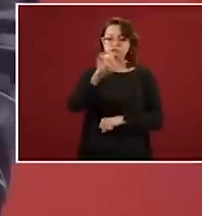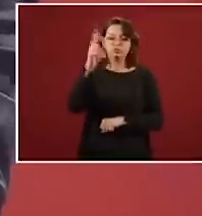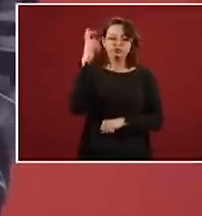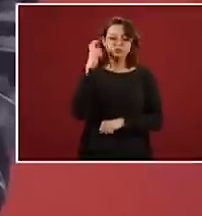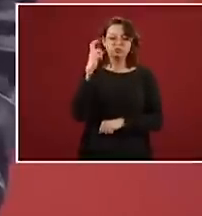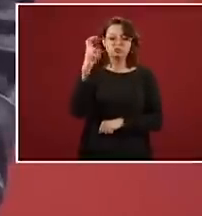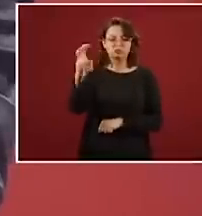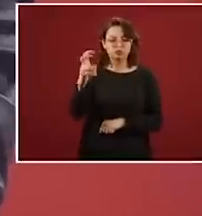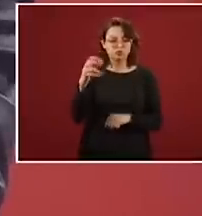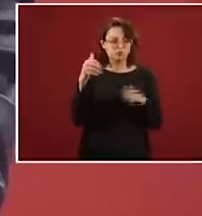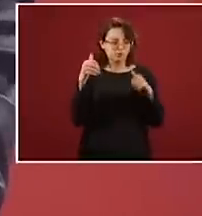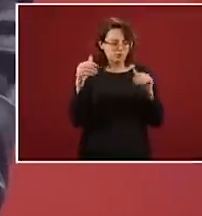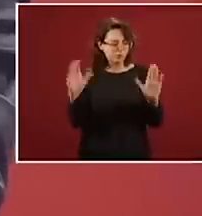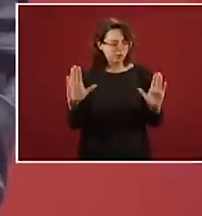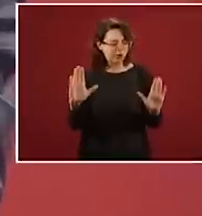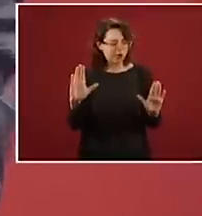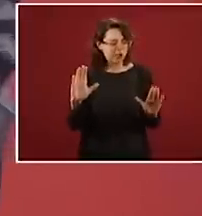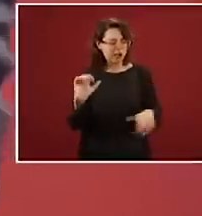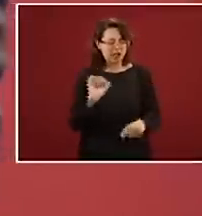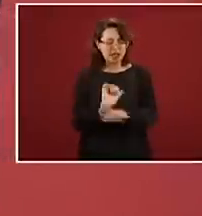creo que a Argentina o a Colombia,